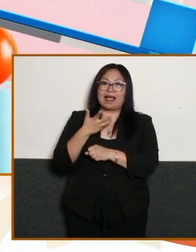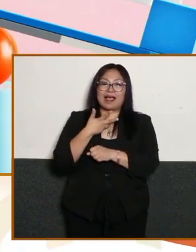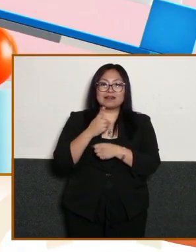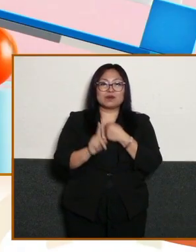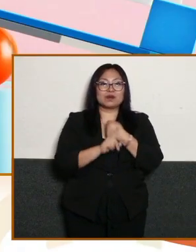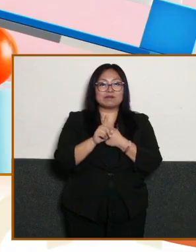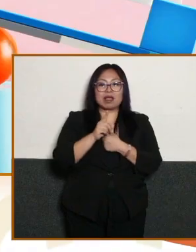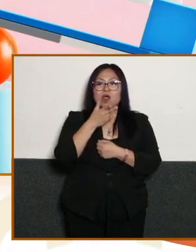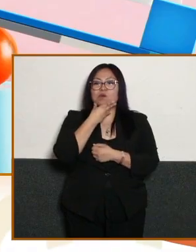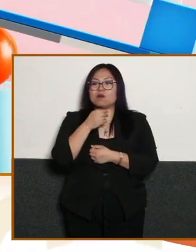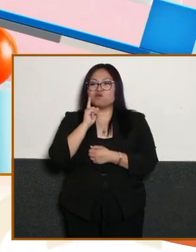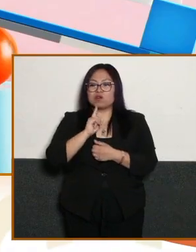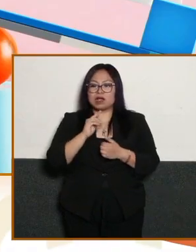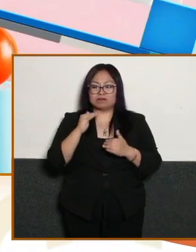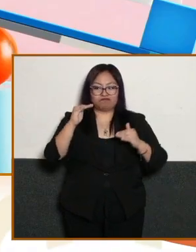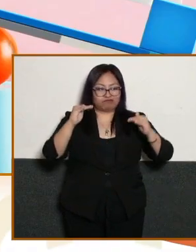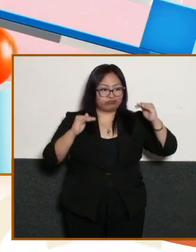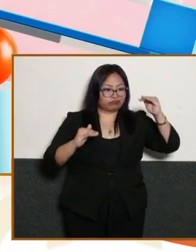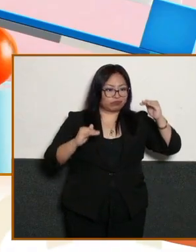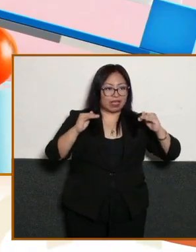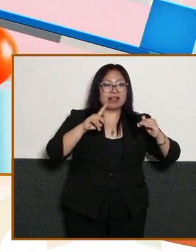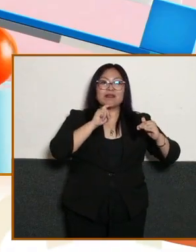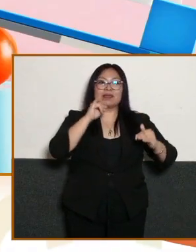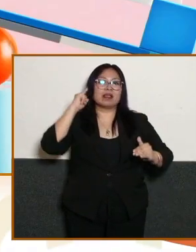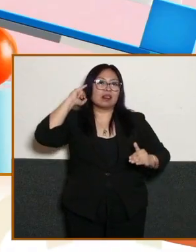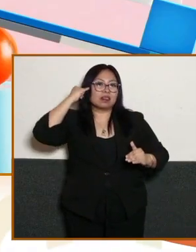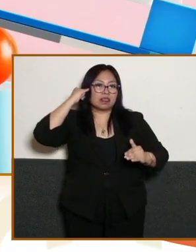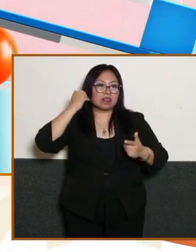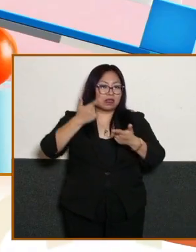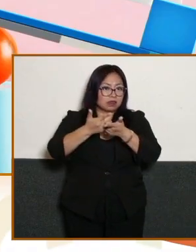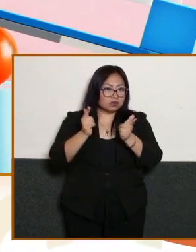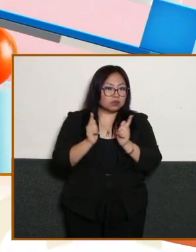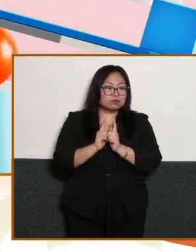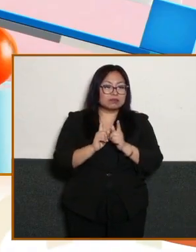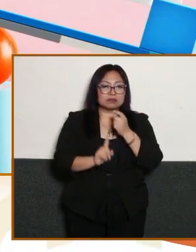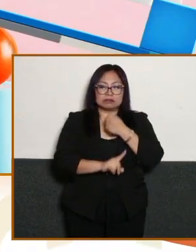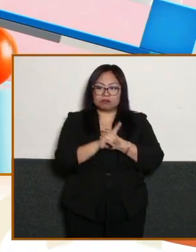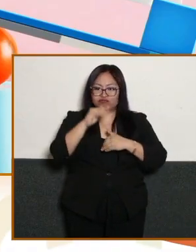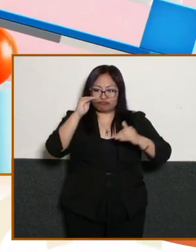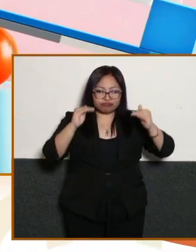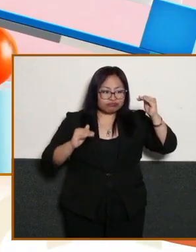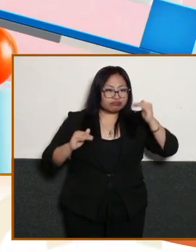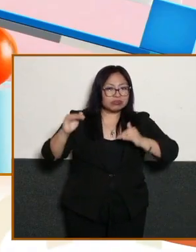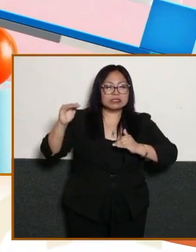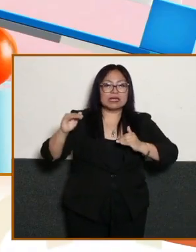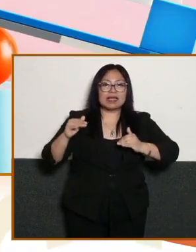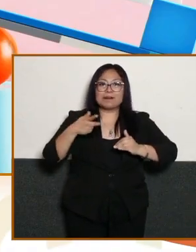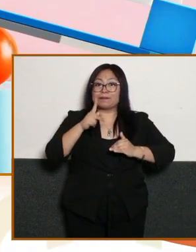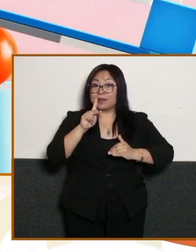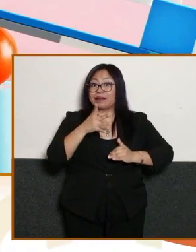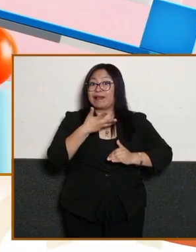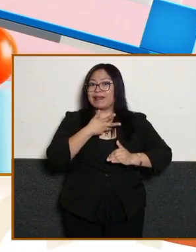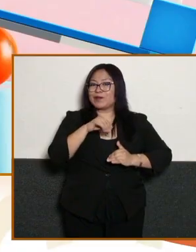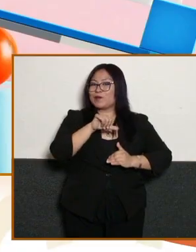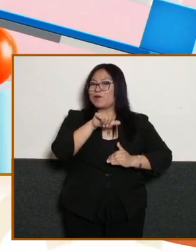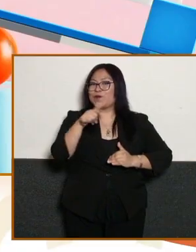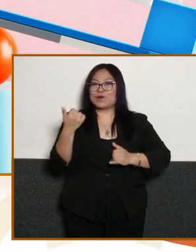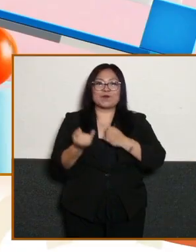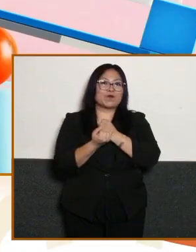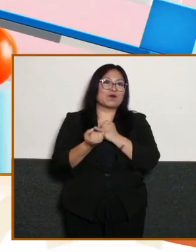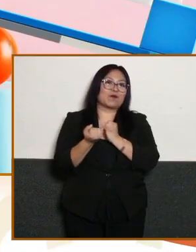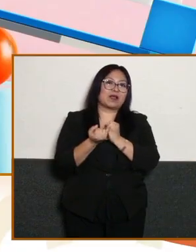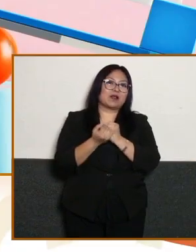género y de etnia. Pero hay otros más sutiles.